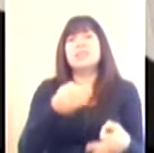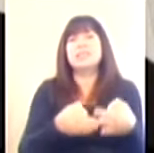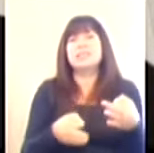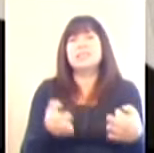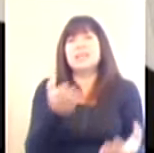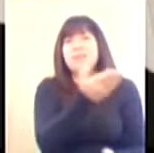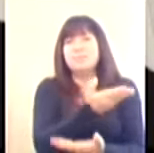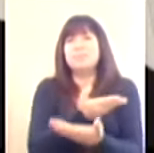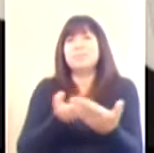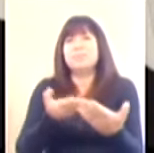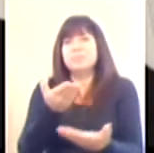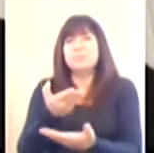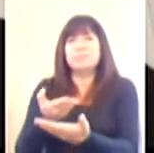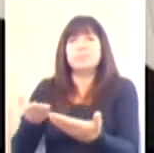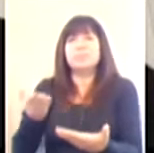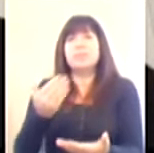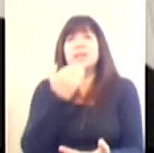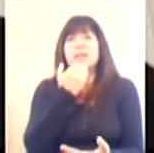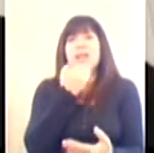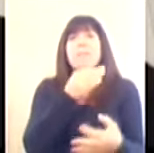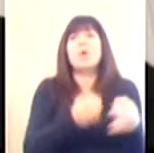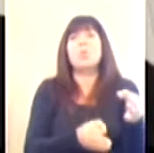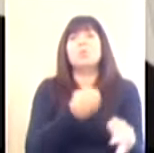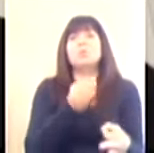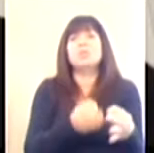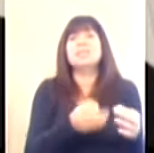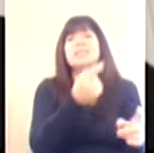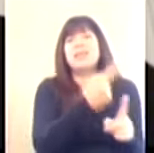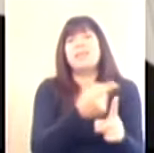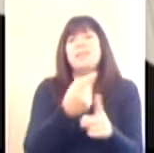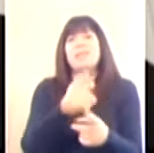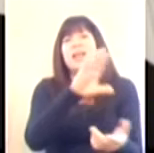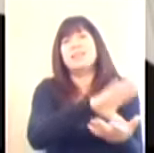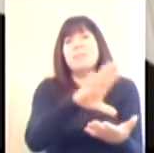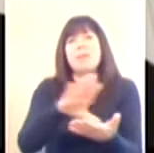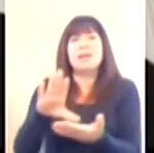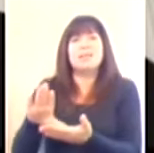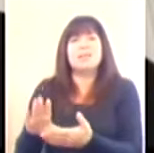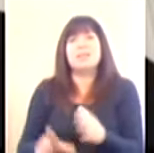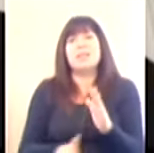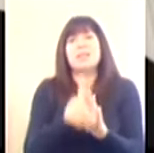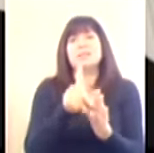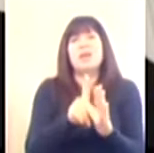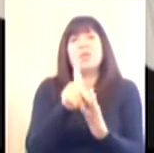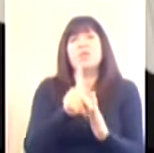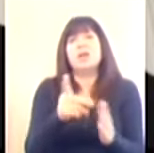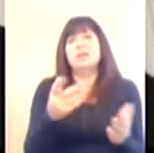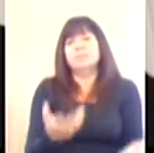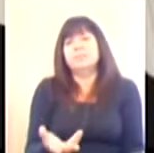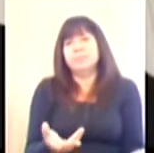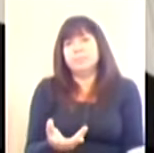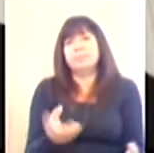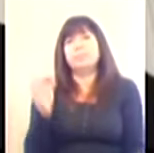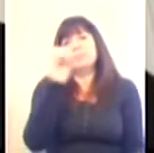futuras generaciones, y también de justicia entre los distintos países, los países más desarrollados que han contribuido históricamente